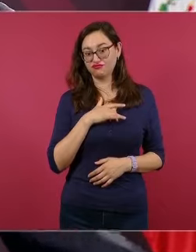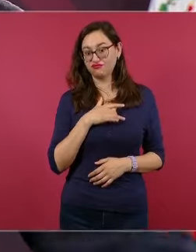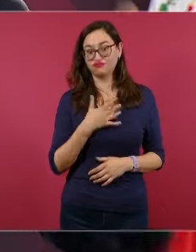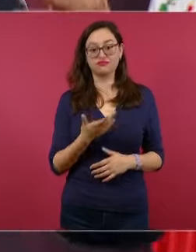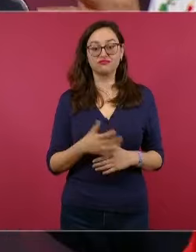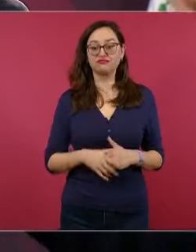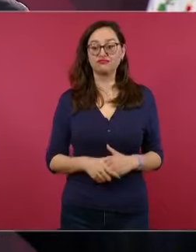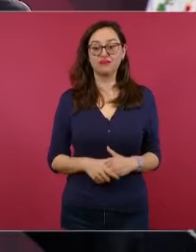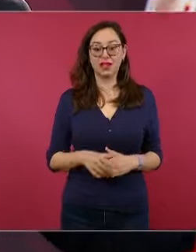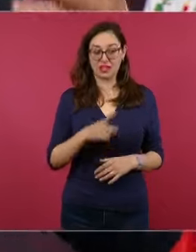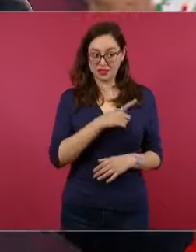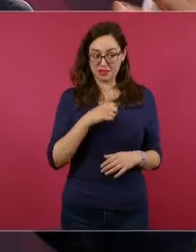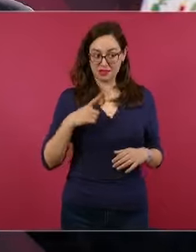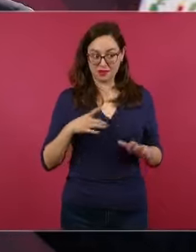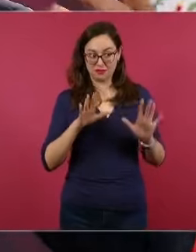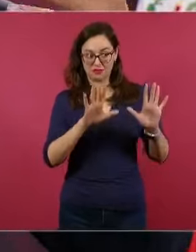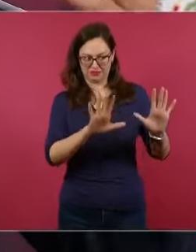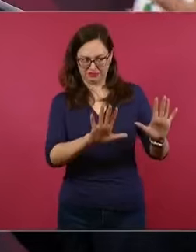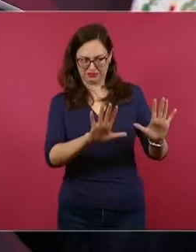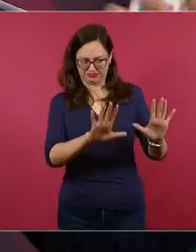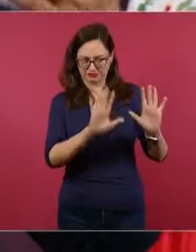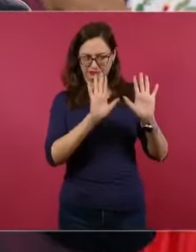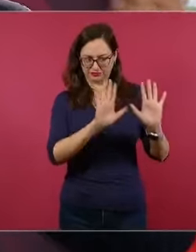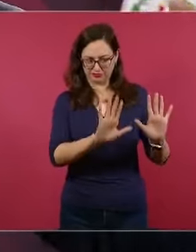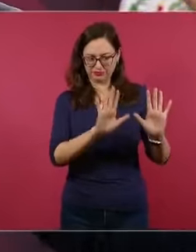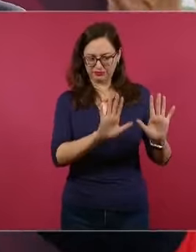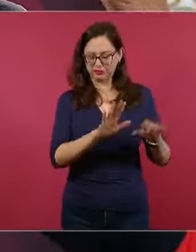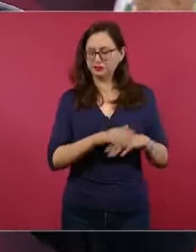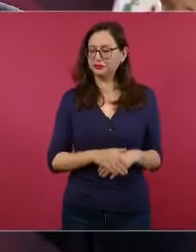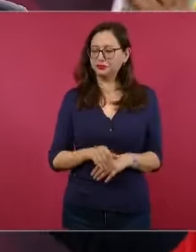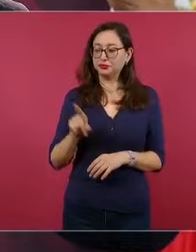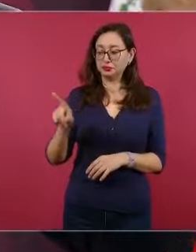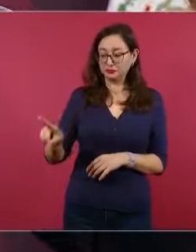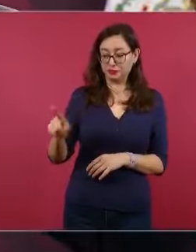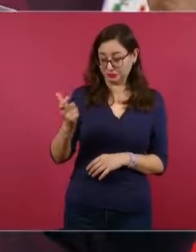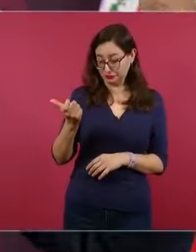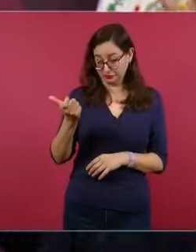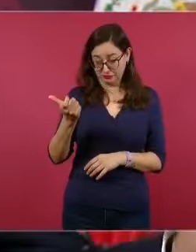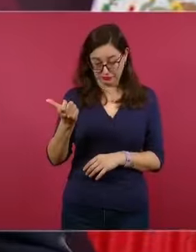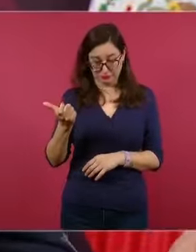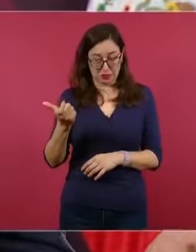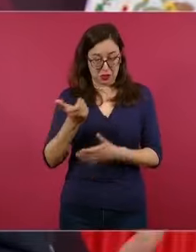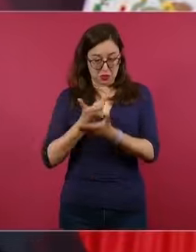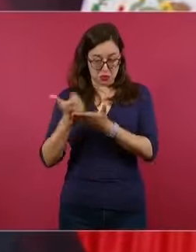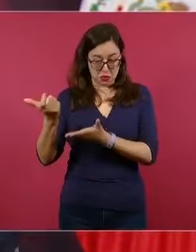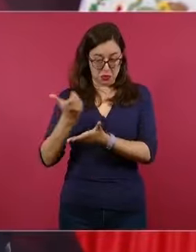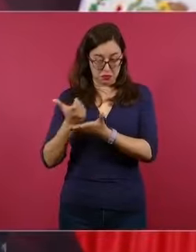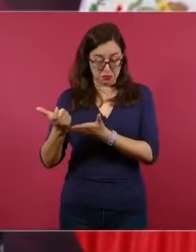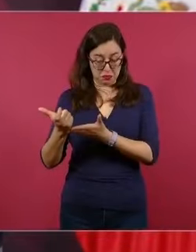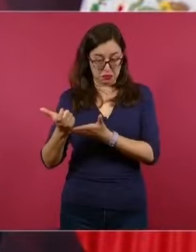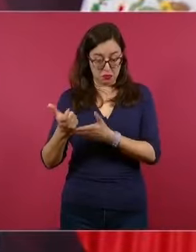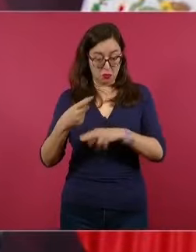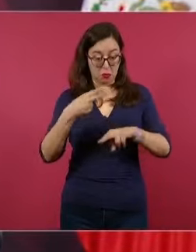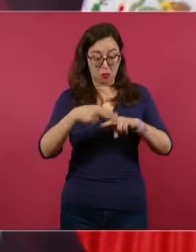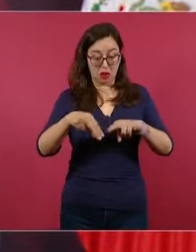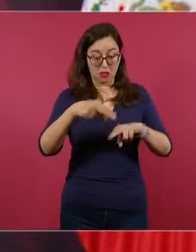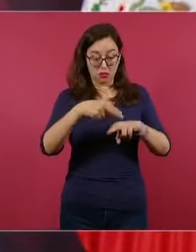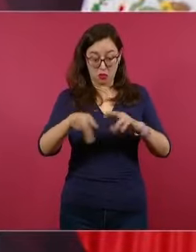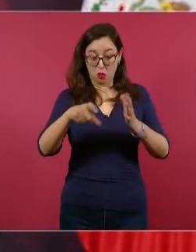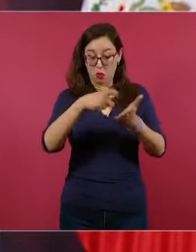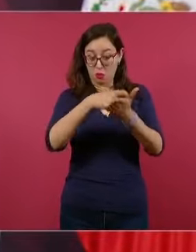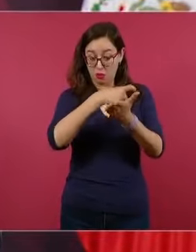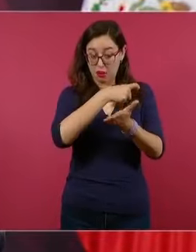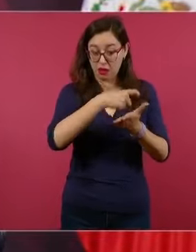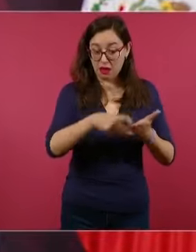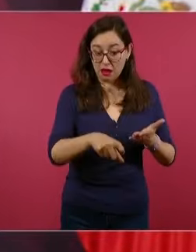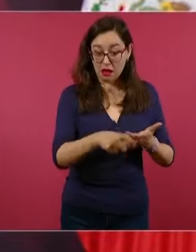no es a ver te cuesta tanto el boleto del